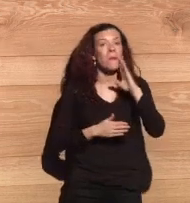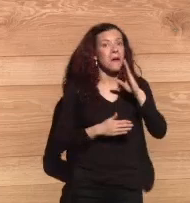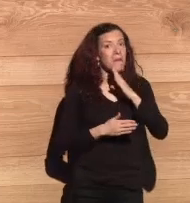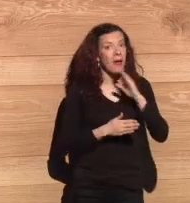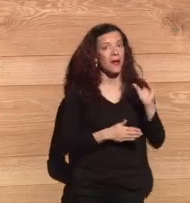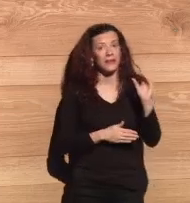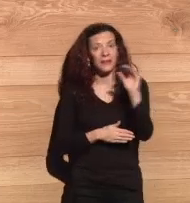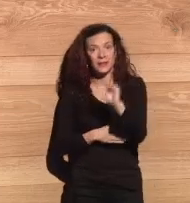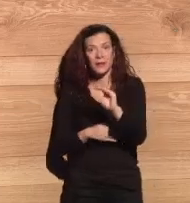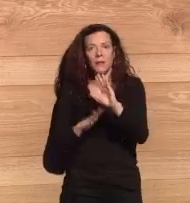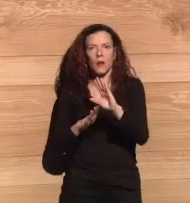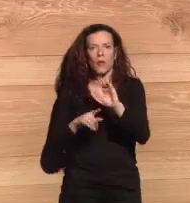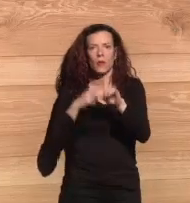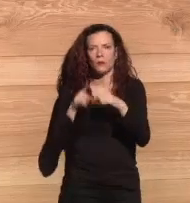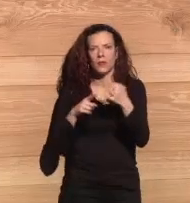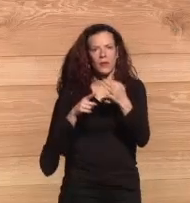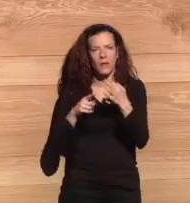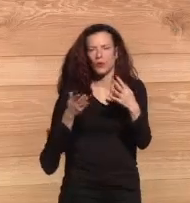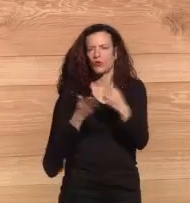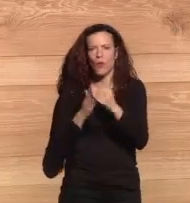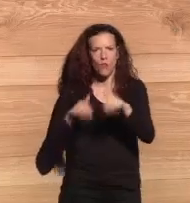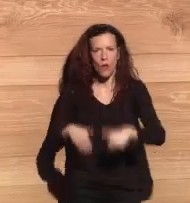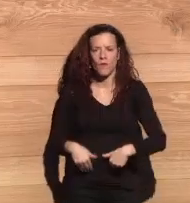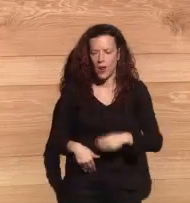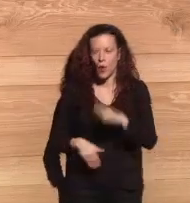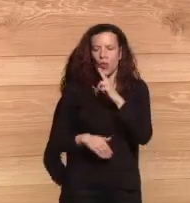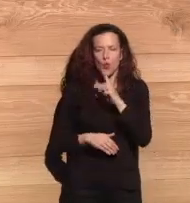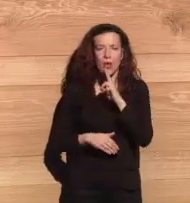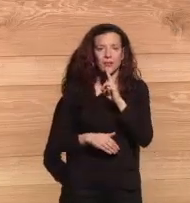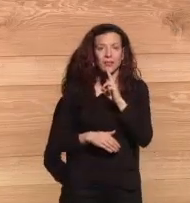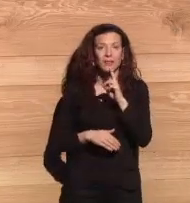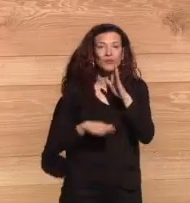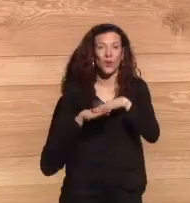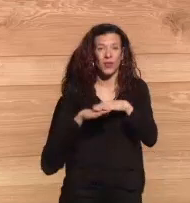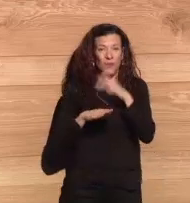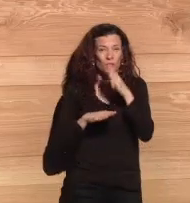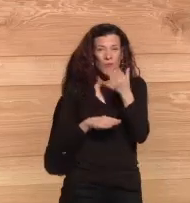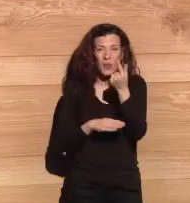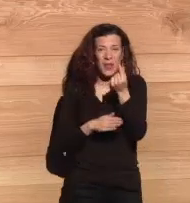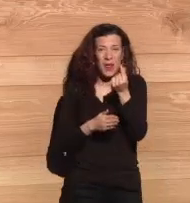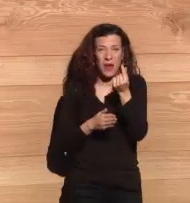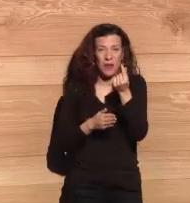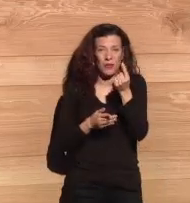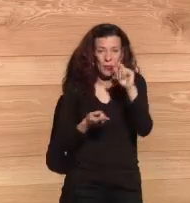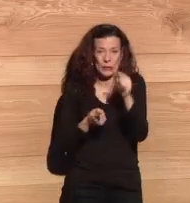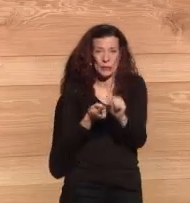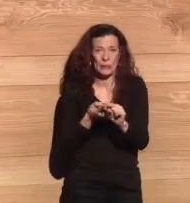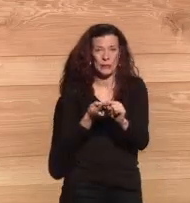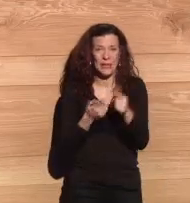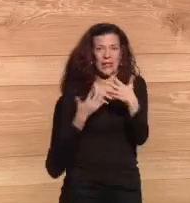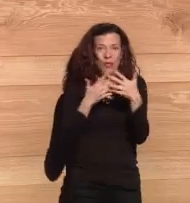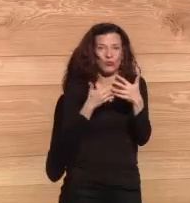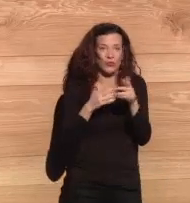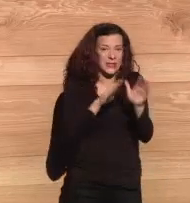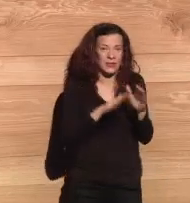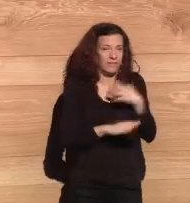pero ahí tuvieron que regresar todos a Honduras porque ya no tenían el dinero para la familia quedarse en Estados Unidos, ¿no?